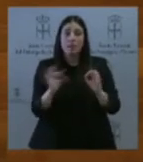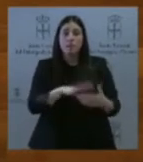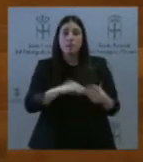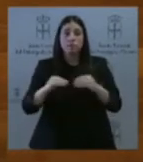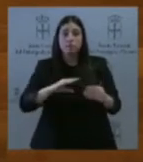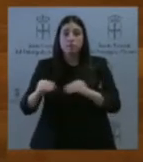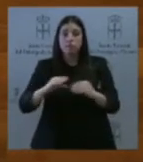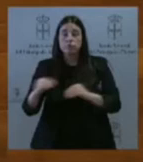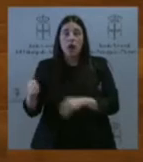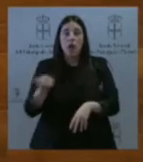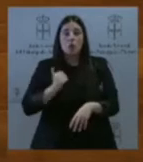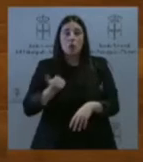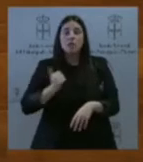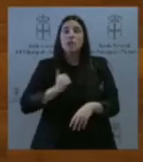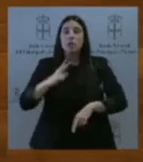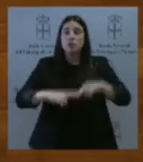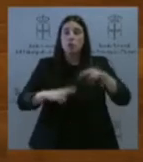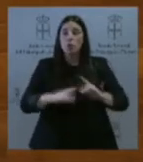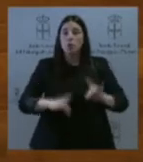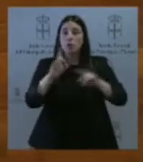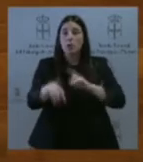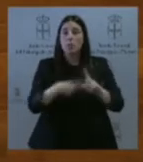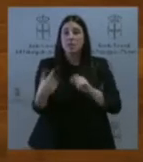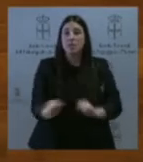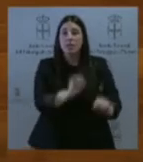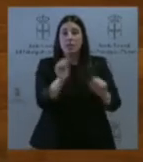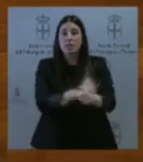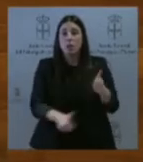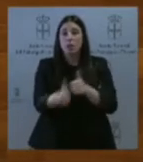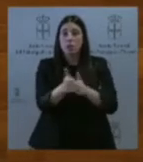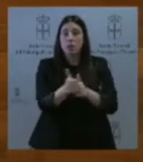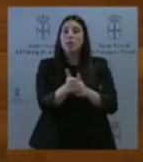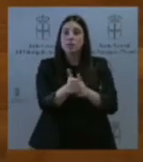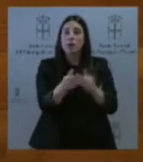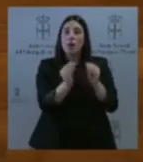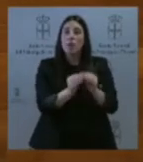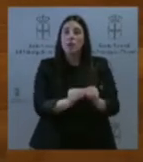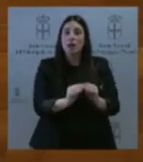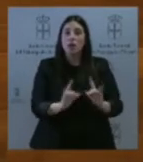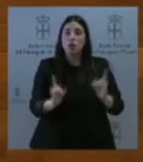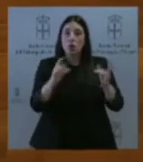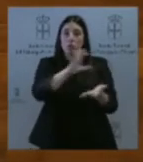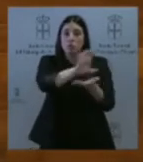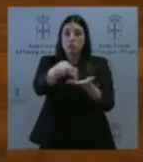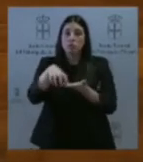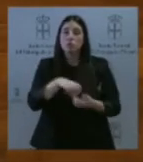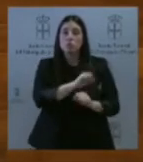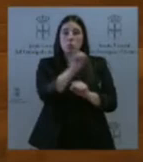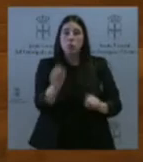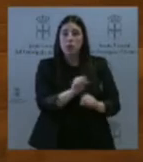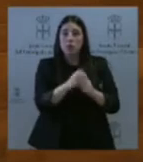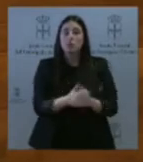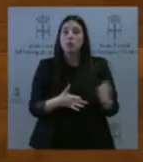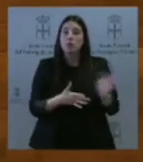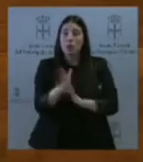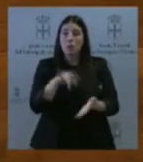con la defensa prioritaria de los elementos o conjuntos protegidos. Van a exceptuarse de la obligación del plan especial los proyectos de